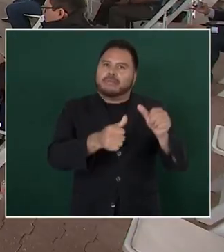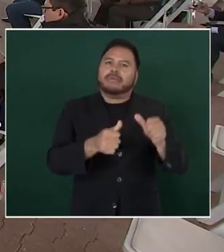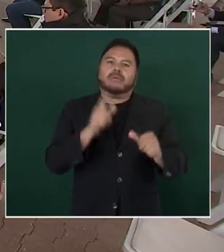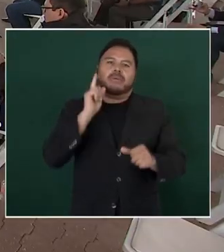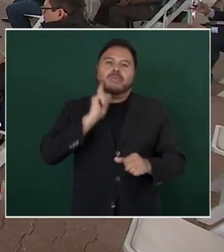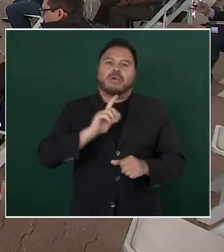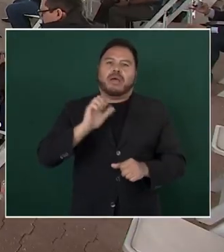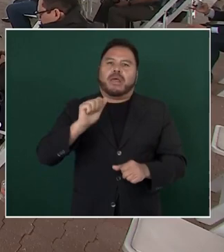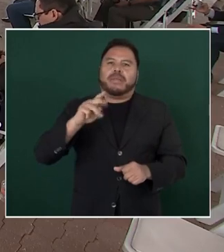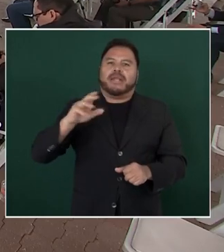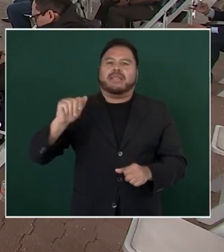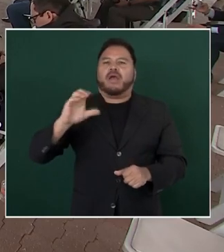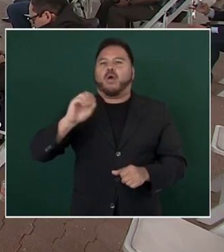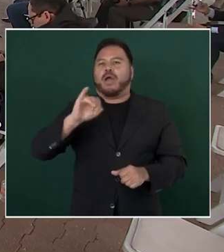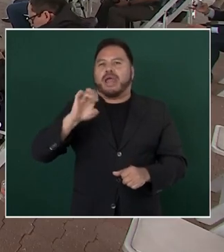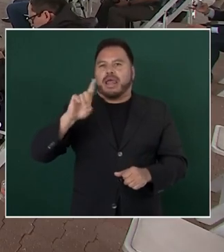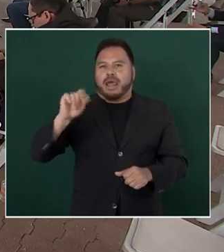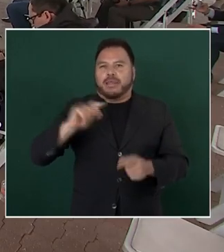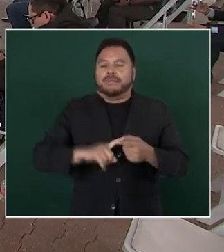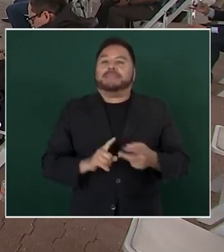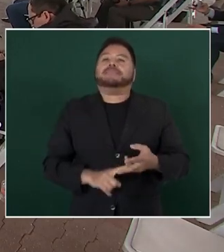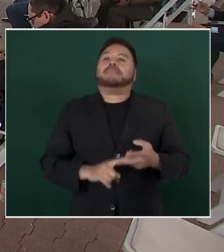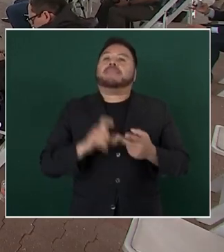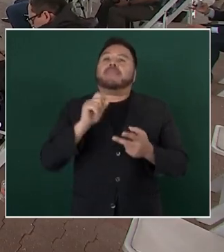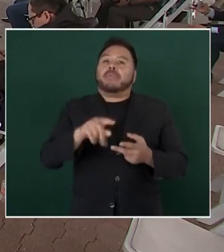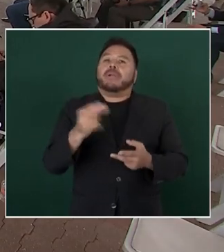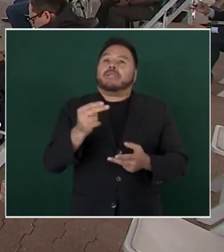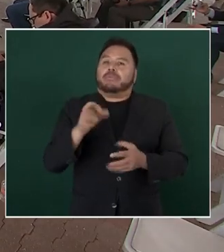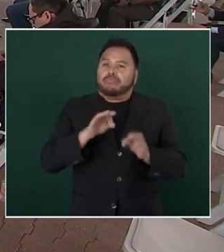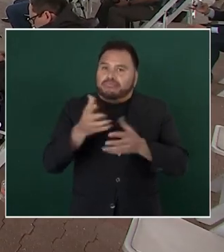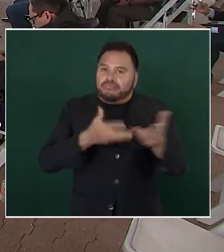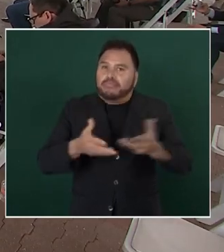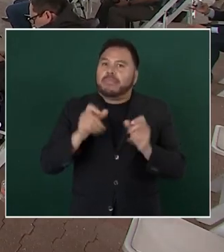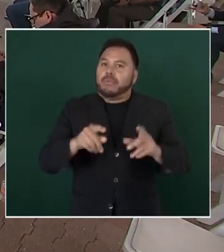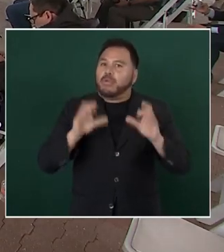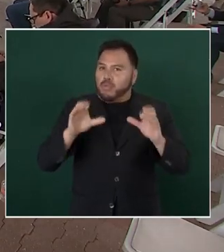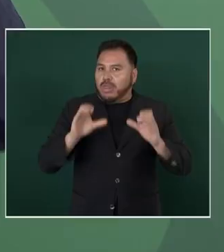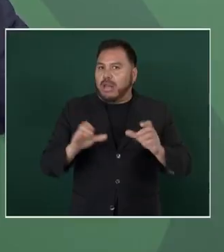almirante Ojeda, tenemos que combinar, cuidar,